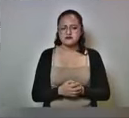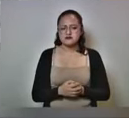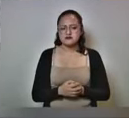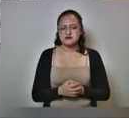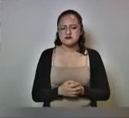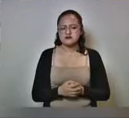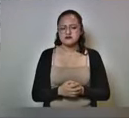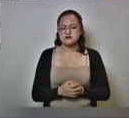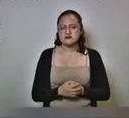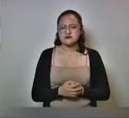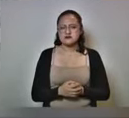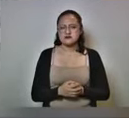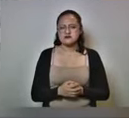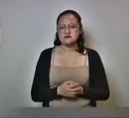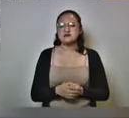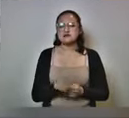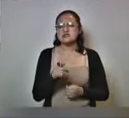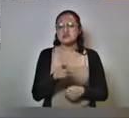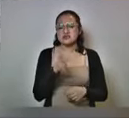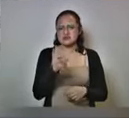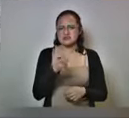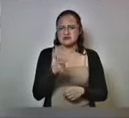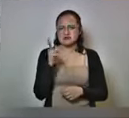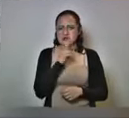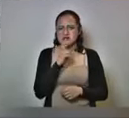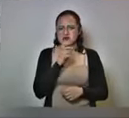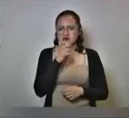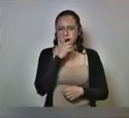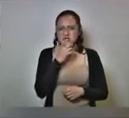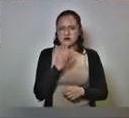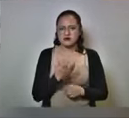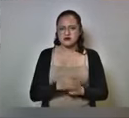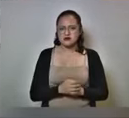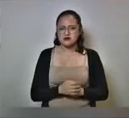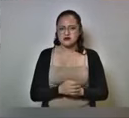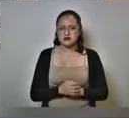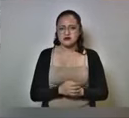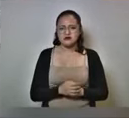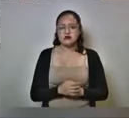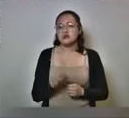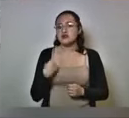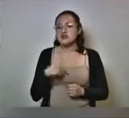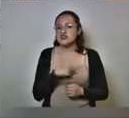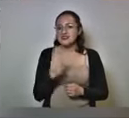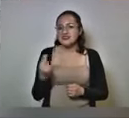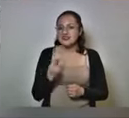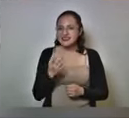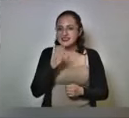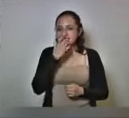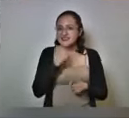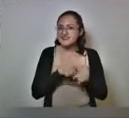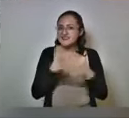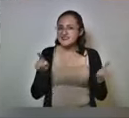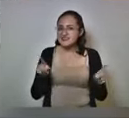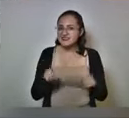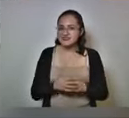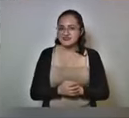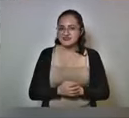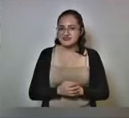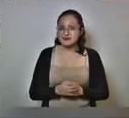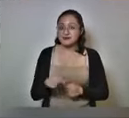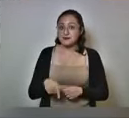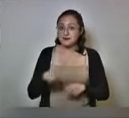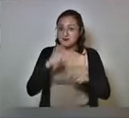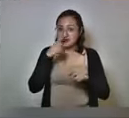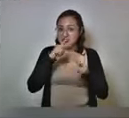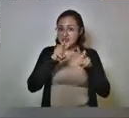finalmente esos ventiladores no son los ventiladores que nosotros necesitamos para los